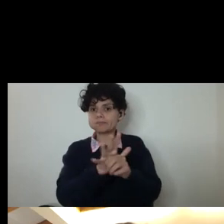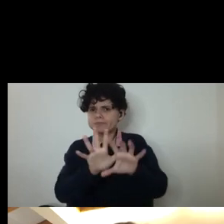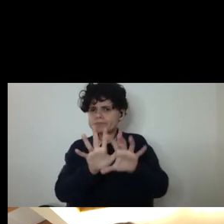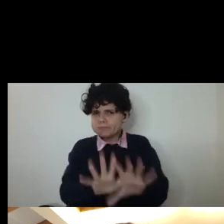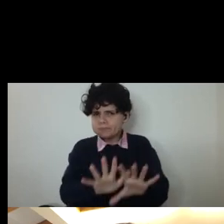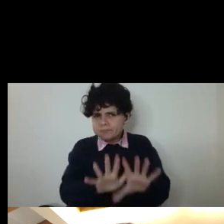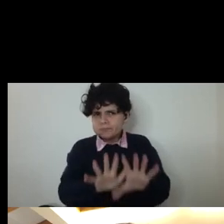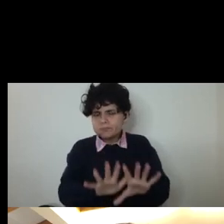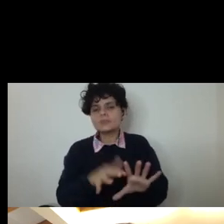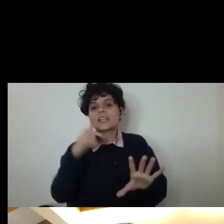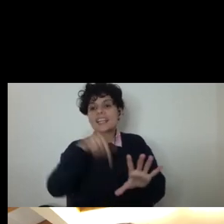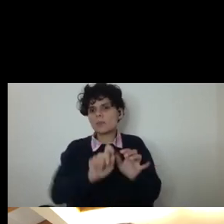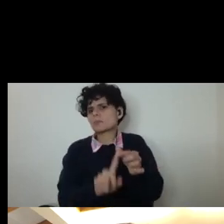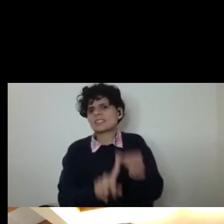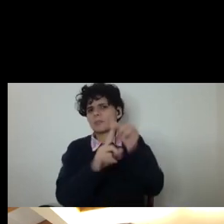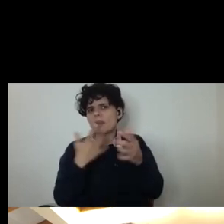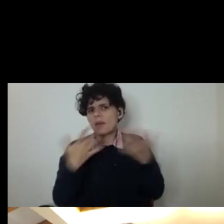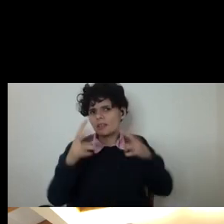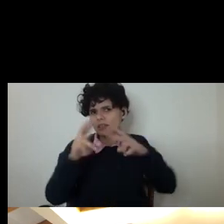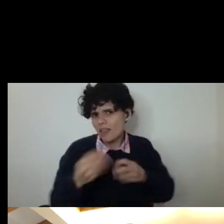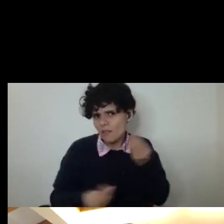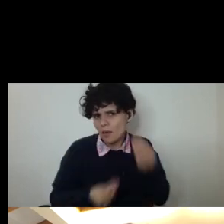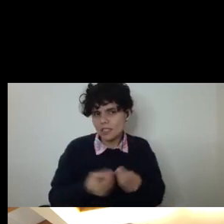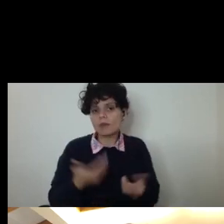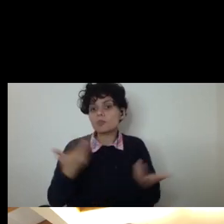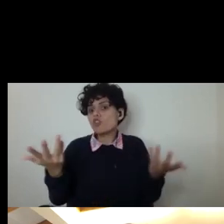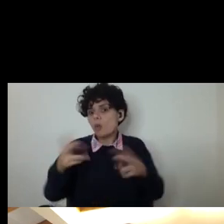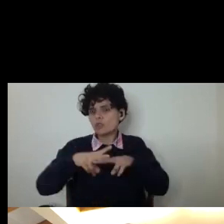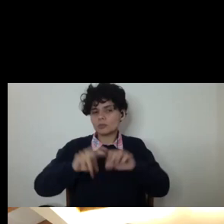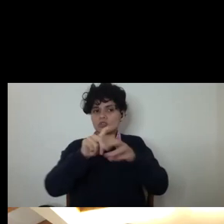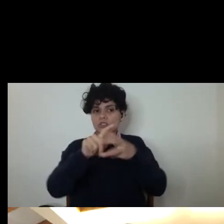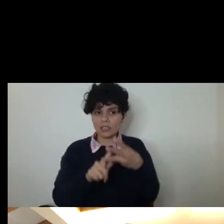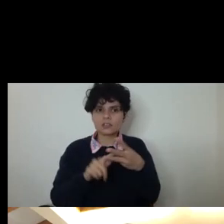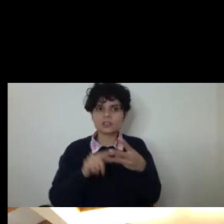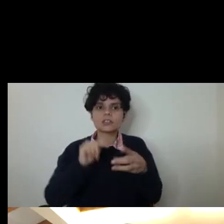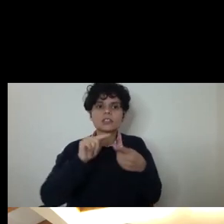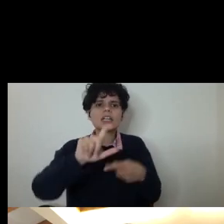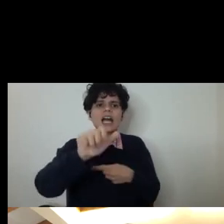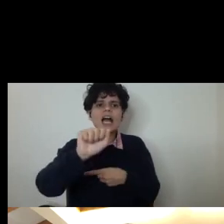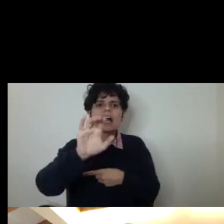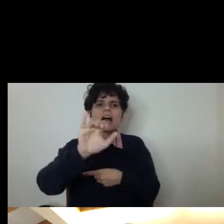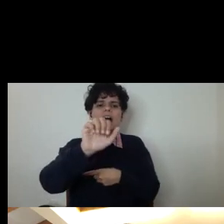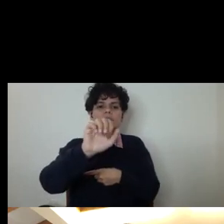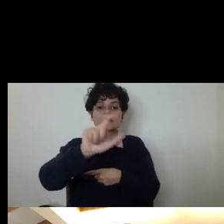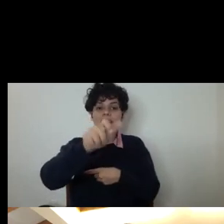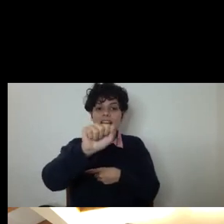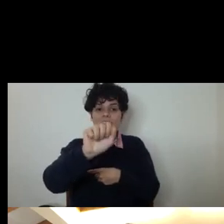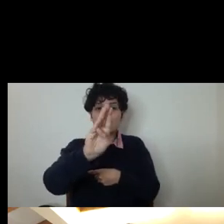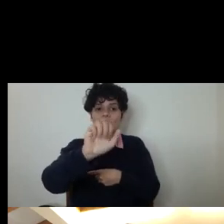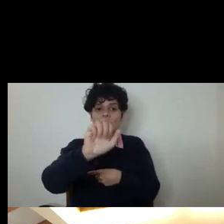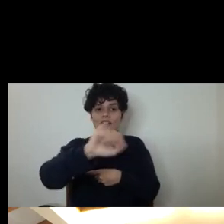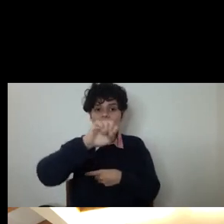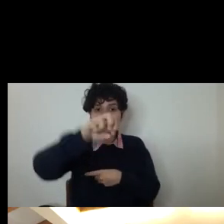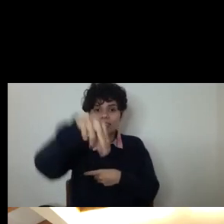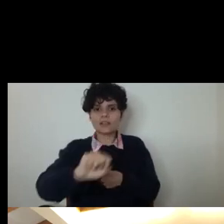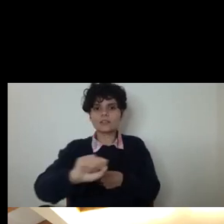digamos, del estudio. Hicimos tres maniobras. Agregamos gabacina, que es un inhibidor de los canales inhibitorios, GABA-A,